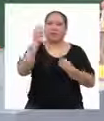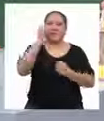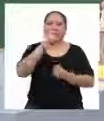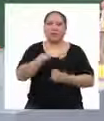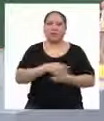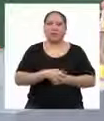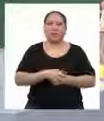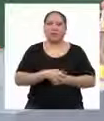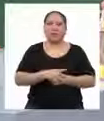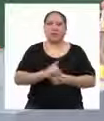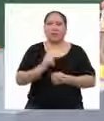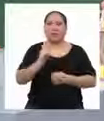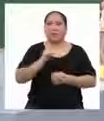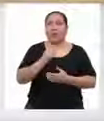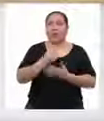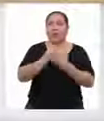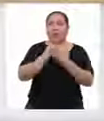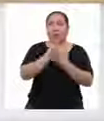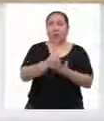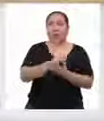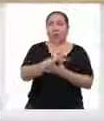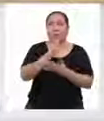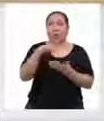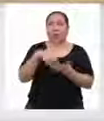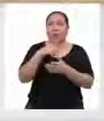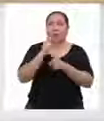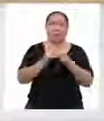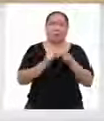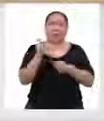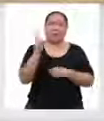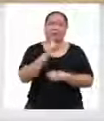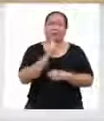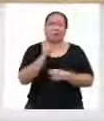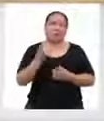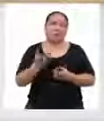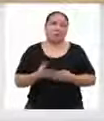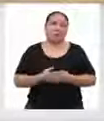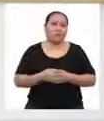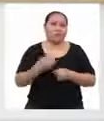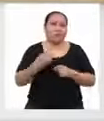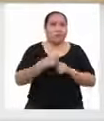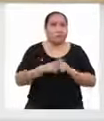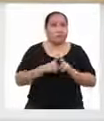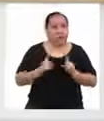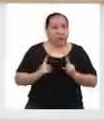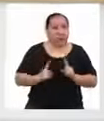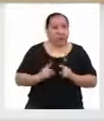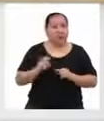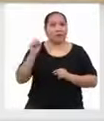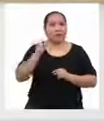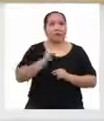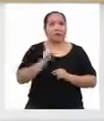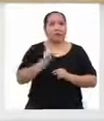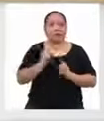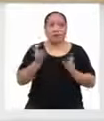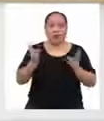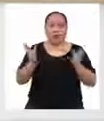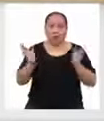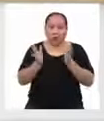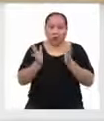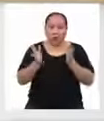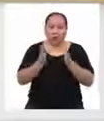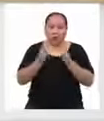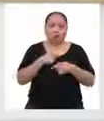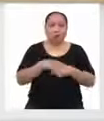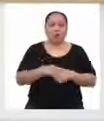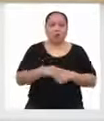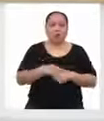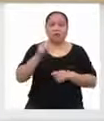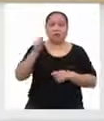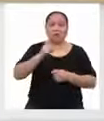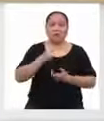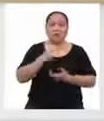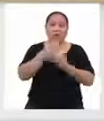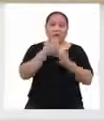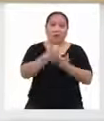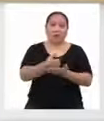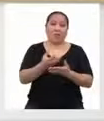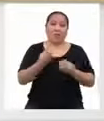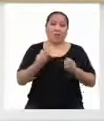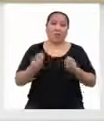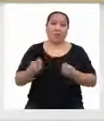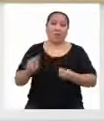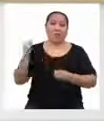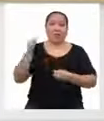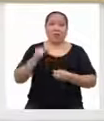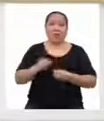funcionaría para todas las personas. Lamentablemente no. Sin embargo, creo que para tramos cortos funciona perfecto, porque